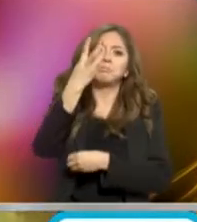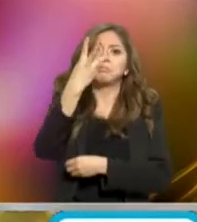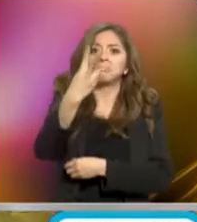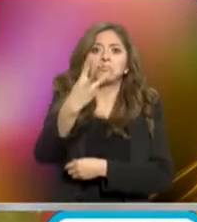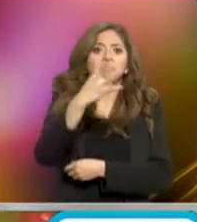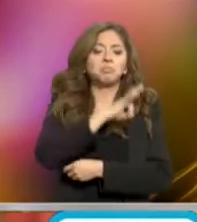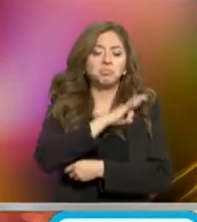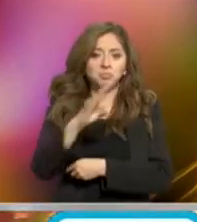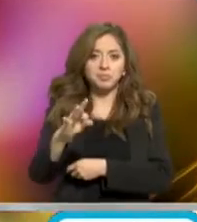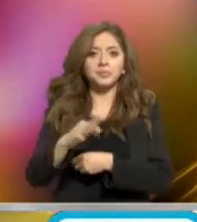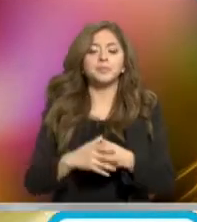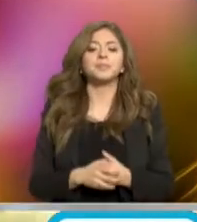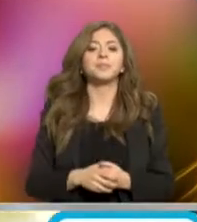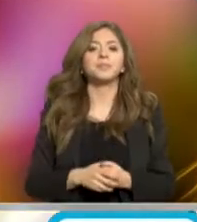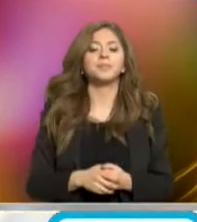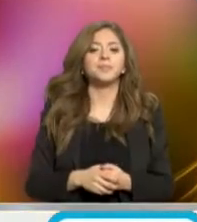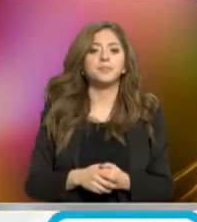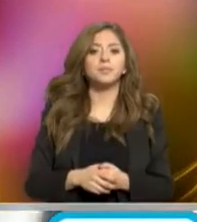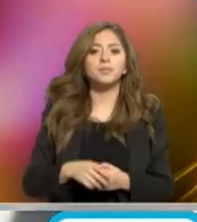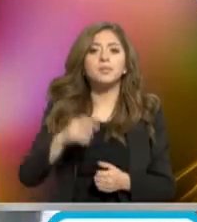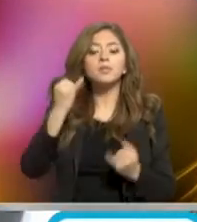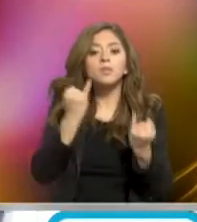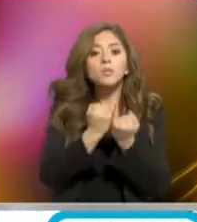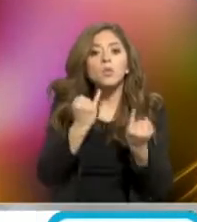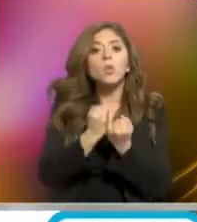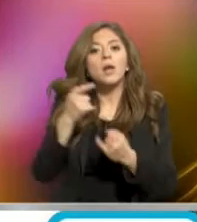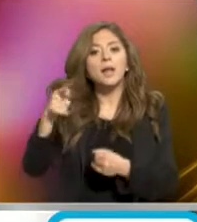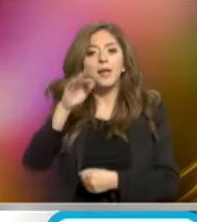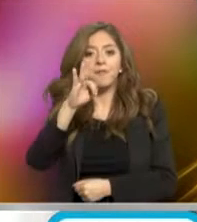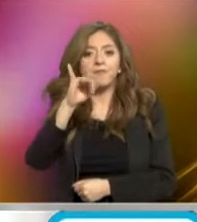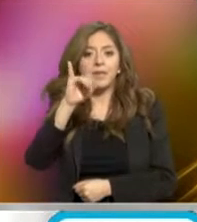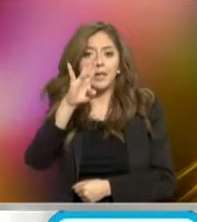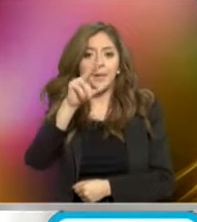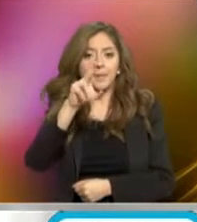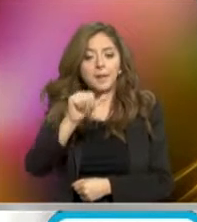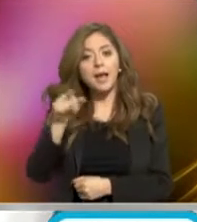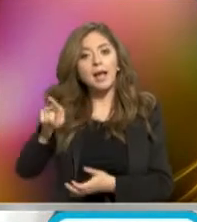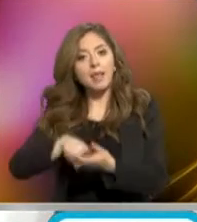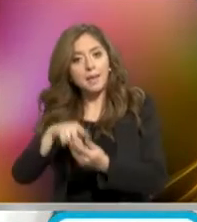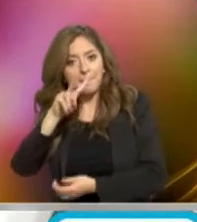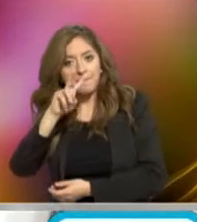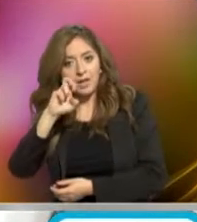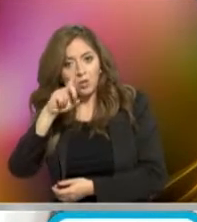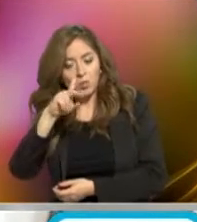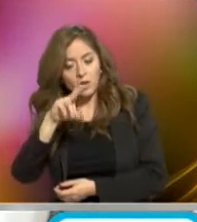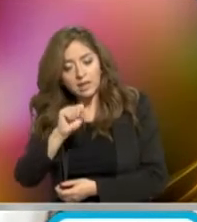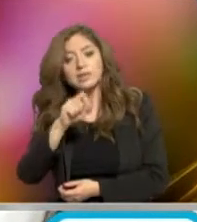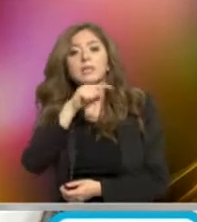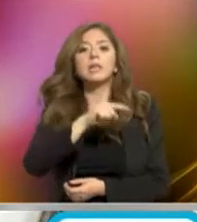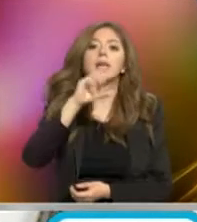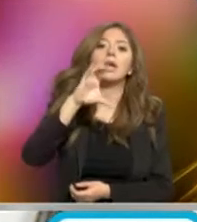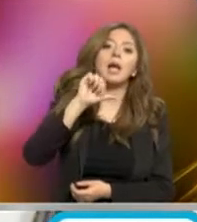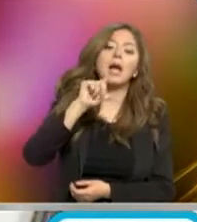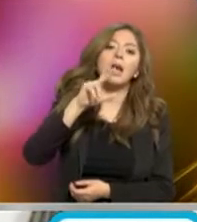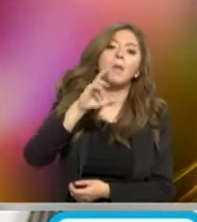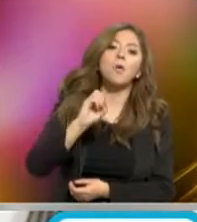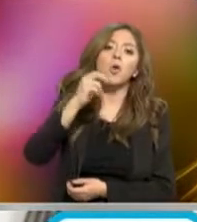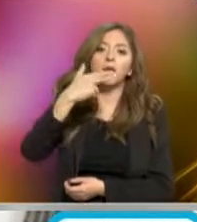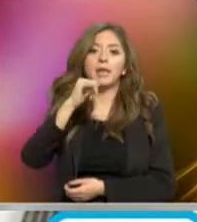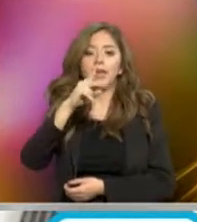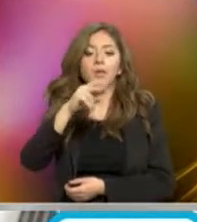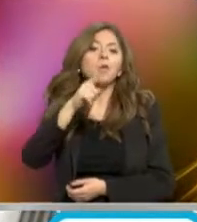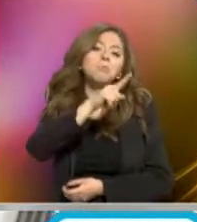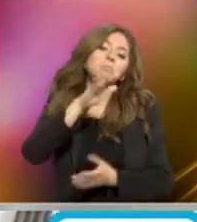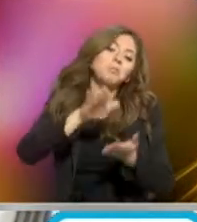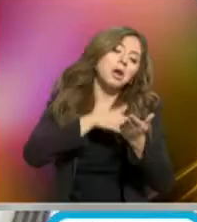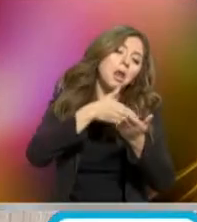Muy bien. Tenemos, bueno, la vitamina y un poco de fibra con las verduras. Sí. Y el carbohidrato lo agregaremos con un poquito de crema o más bien queso cottage.